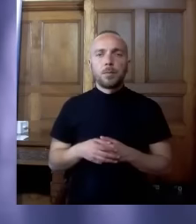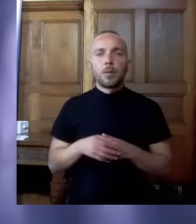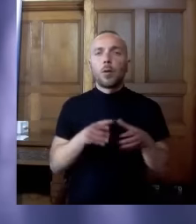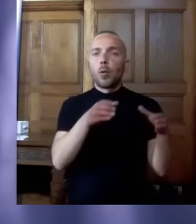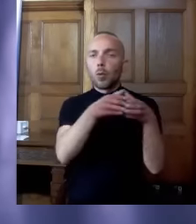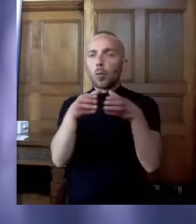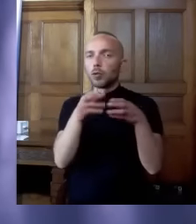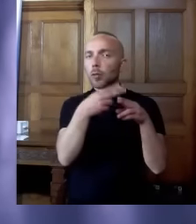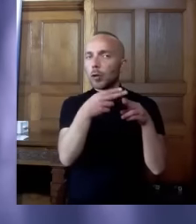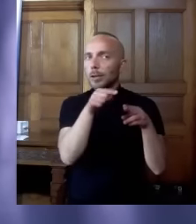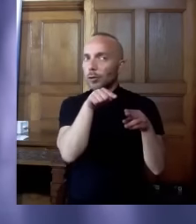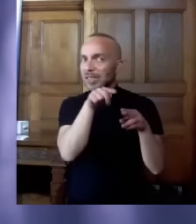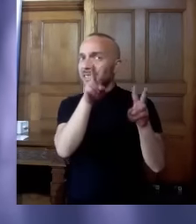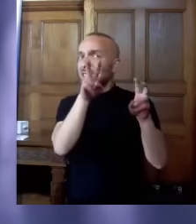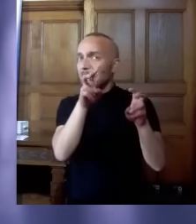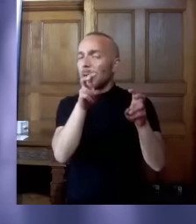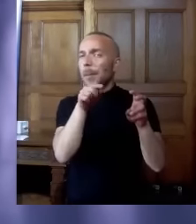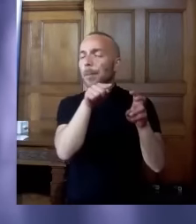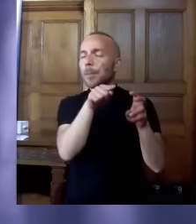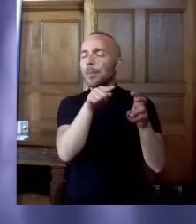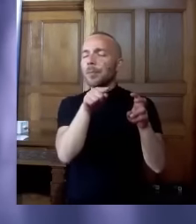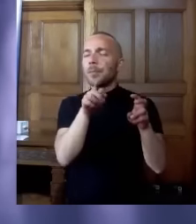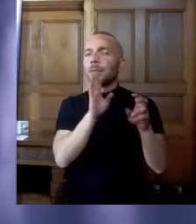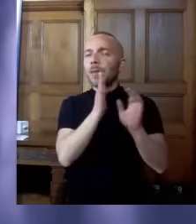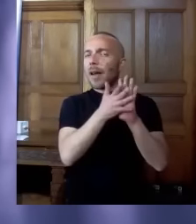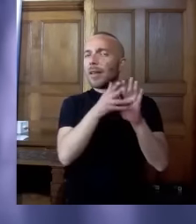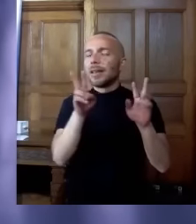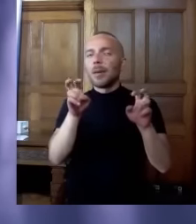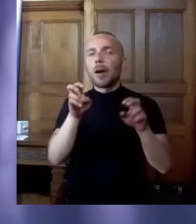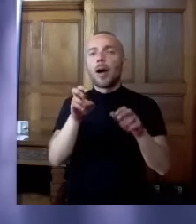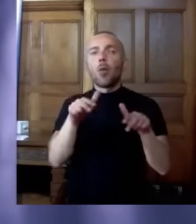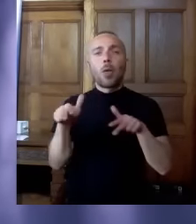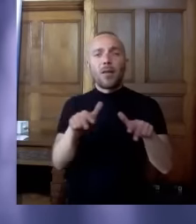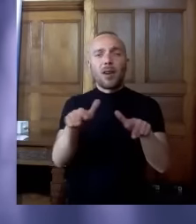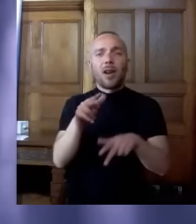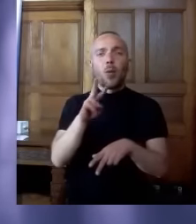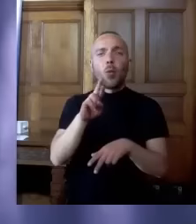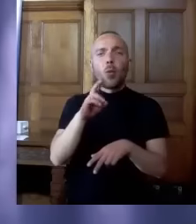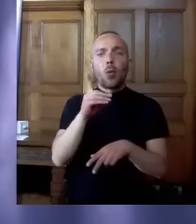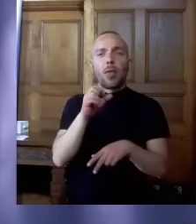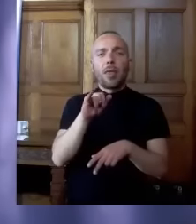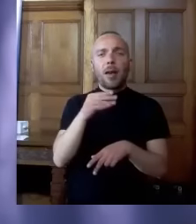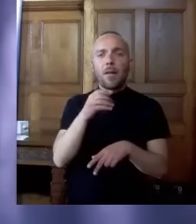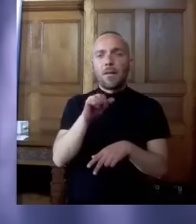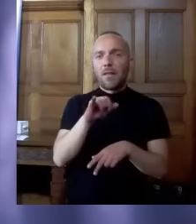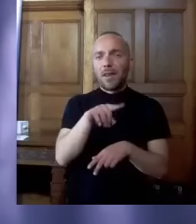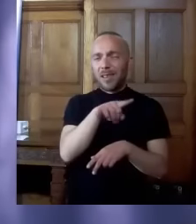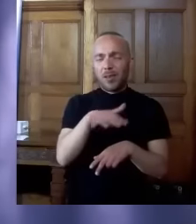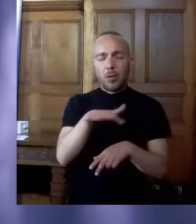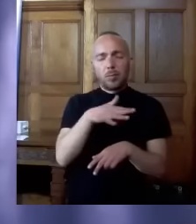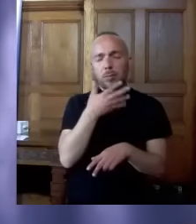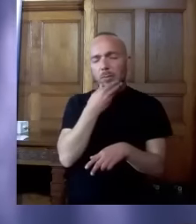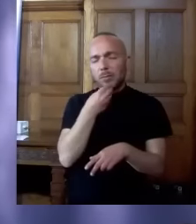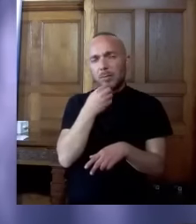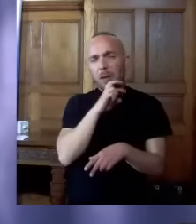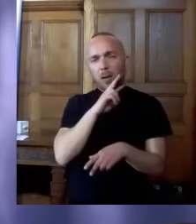partidos sobre esa barbaridad que es construir en hay en la Joya de la naturaleza vasca un